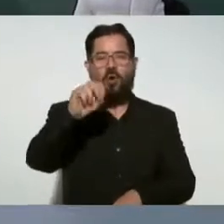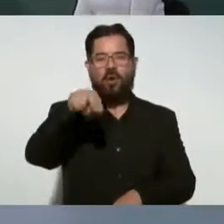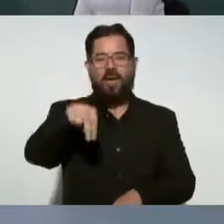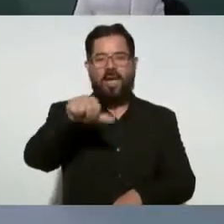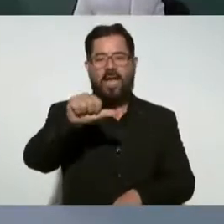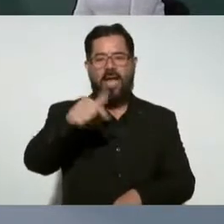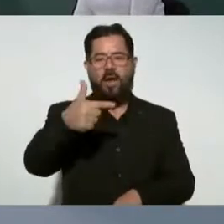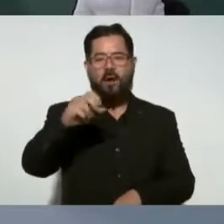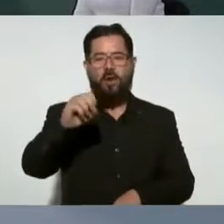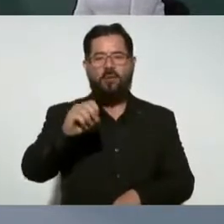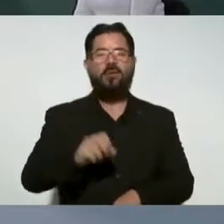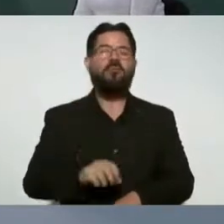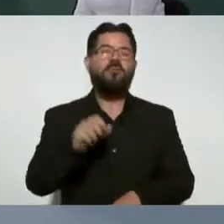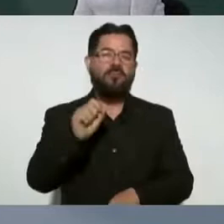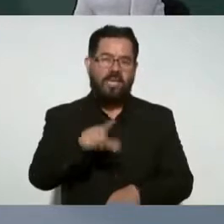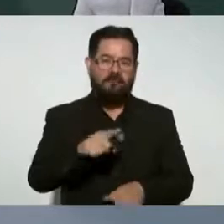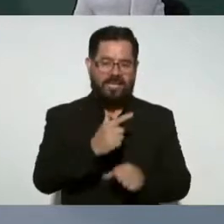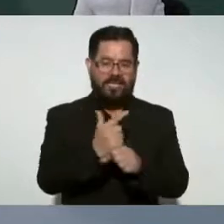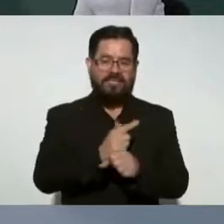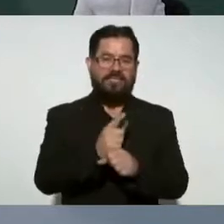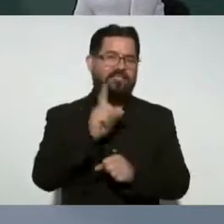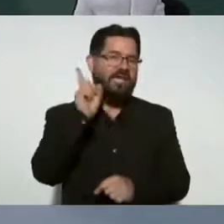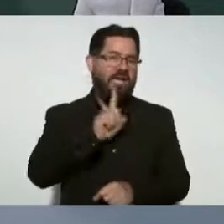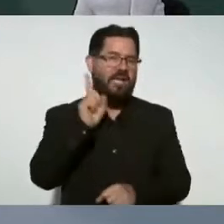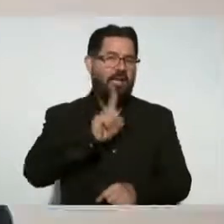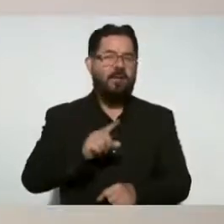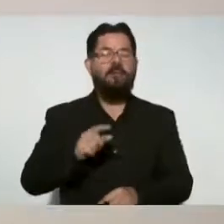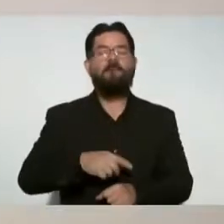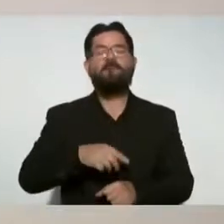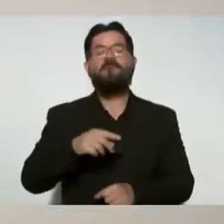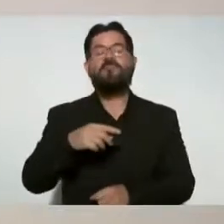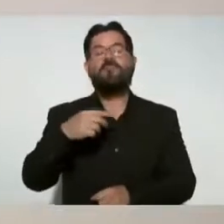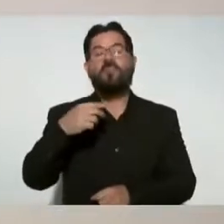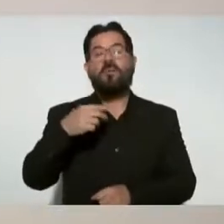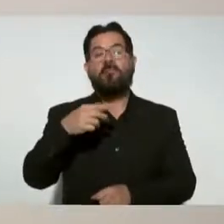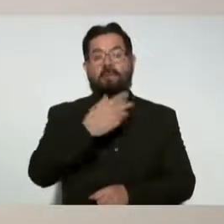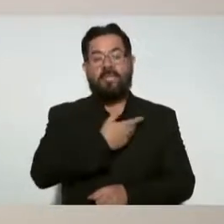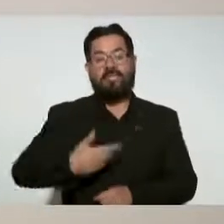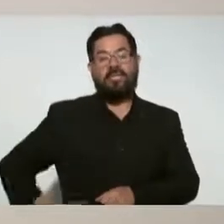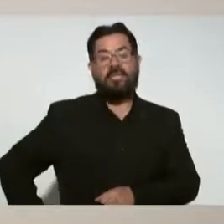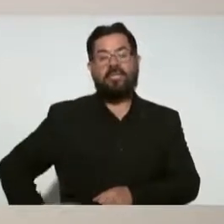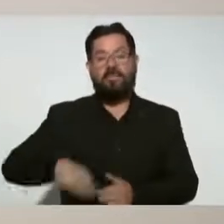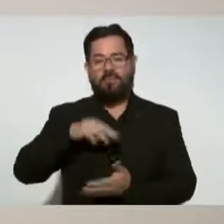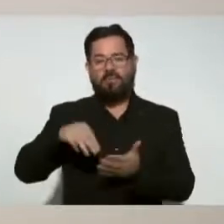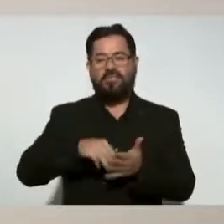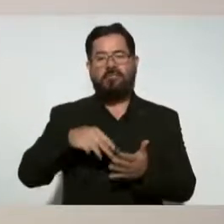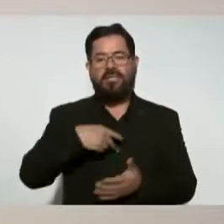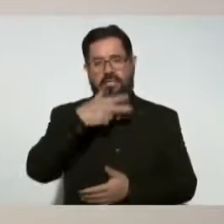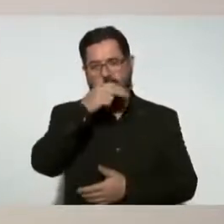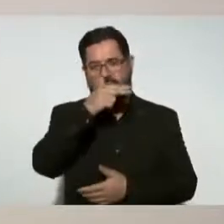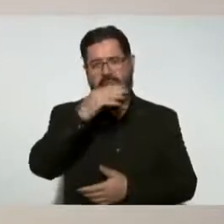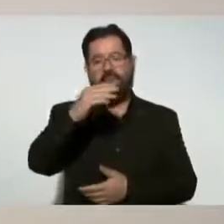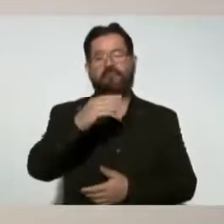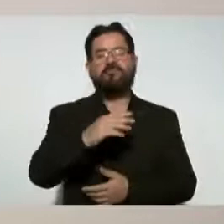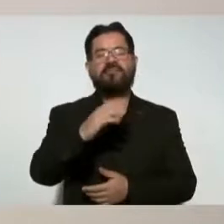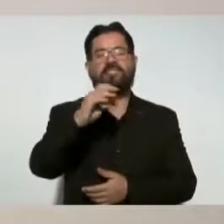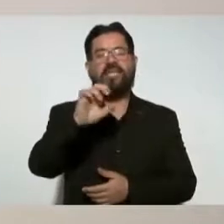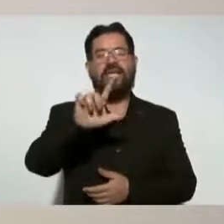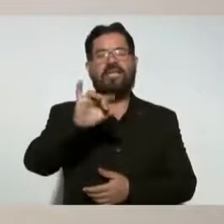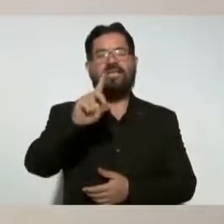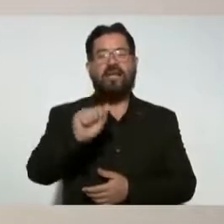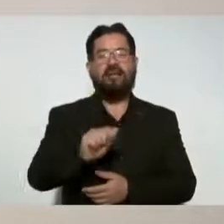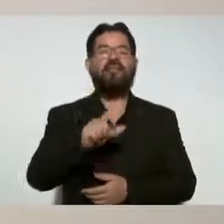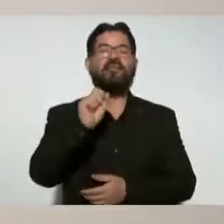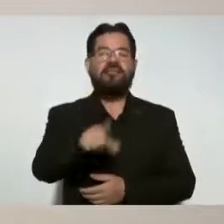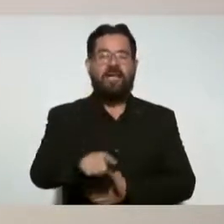Licenciada Célida López Cárdenas, presidenta municipal de Hermosillo. Maestro Juan Ferrer, director